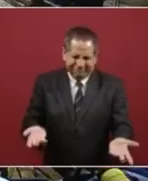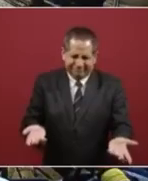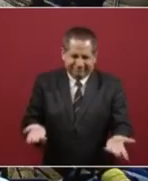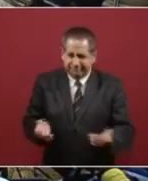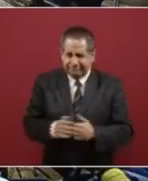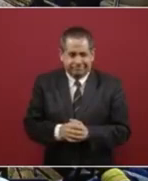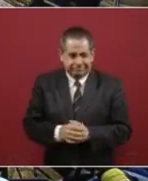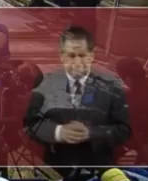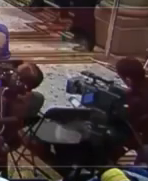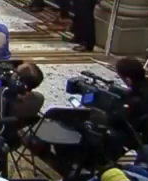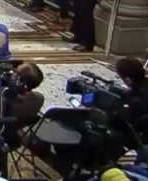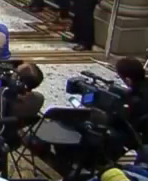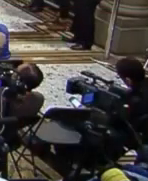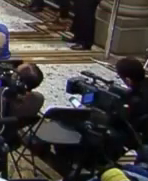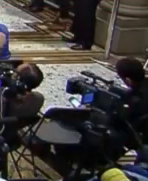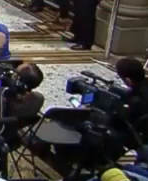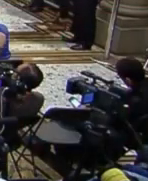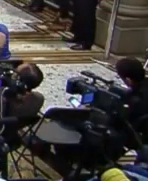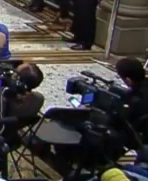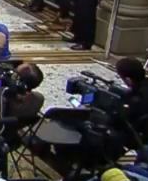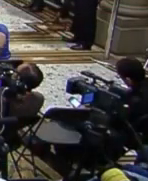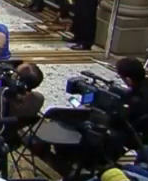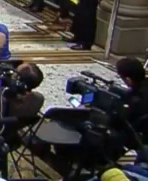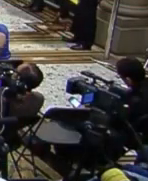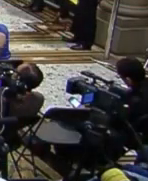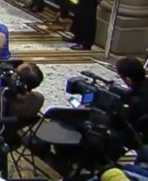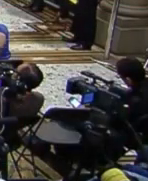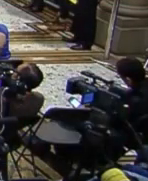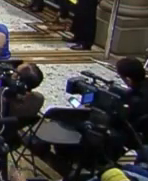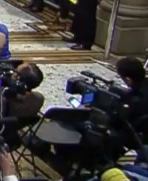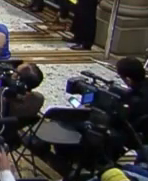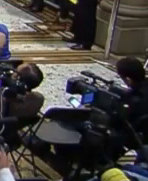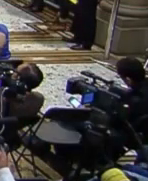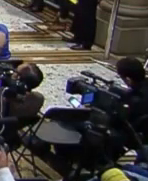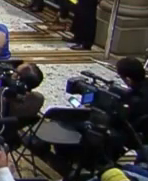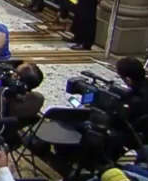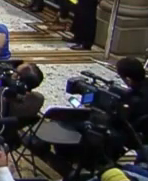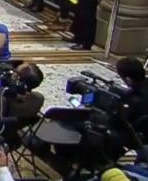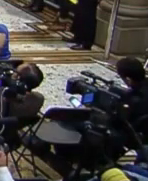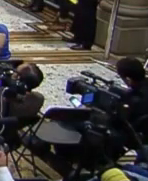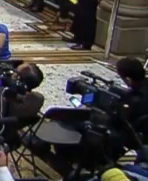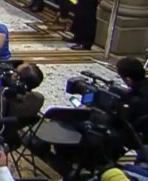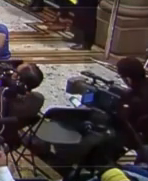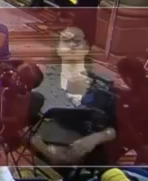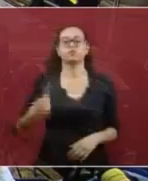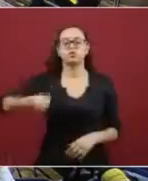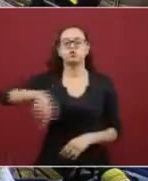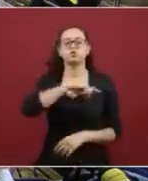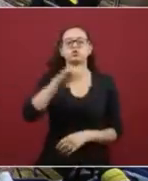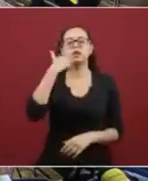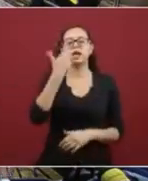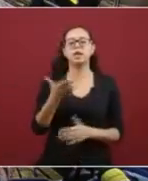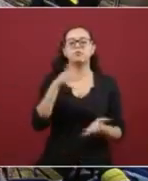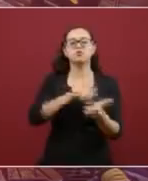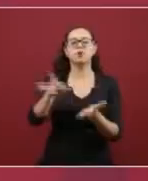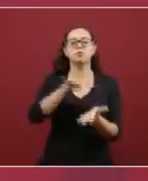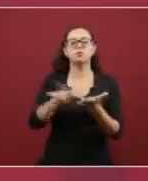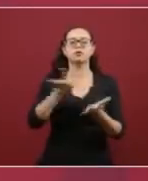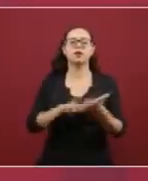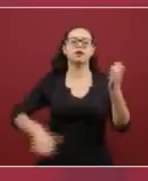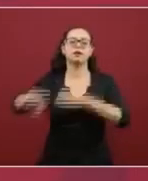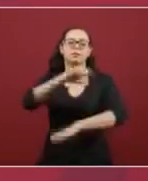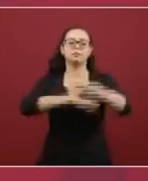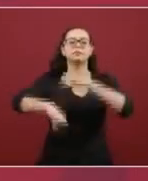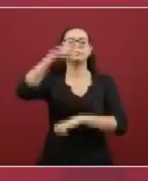Sí, queremos apoyar, ¿sí?, a las empresas mexicanas, pero no